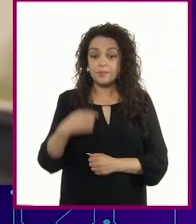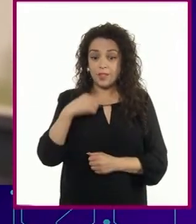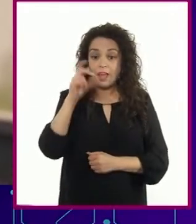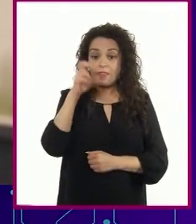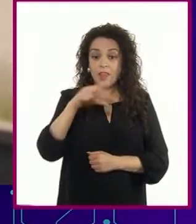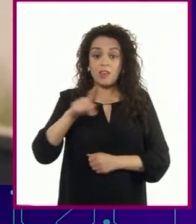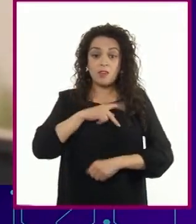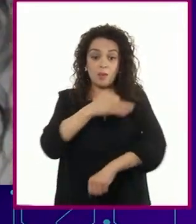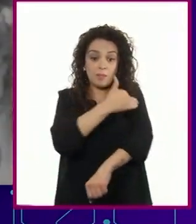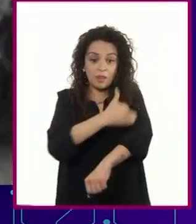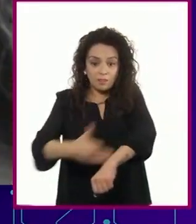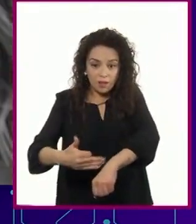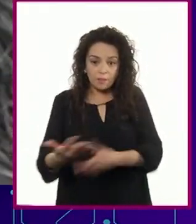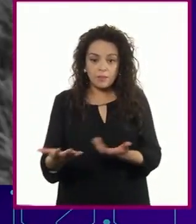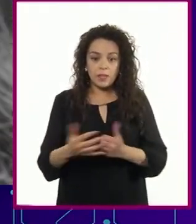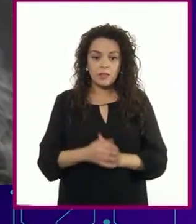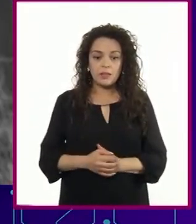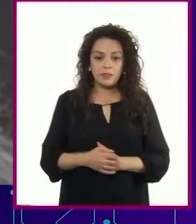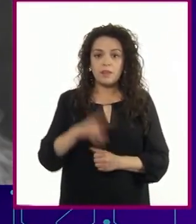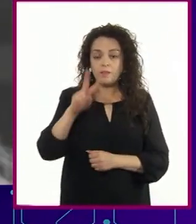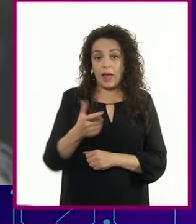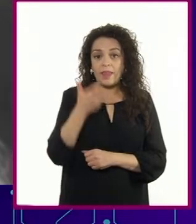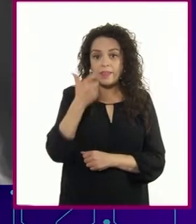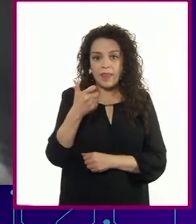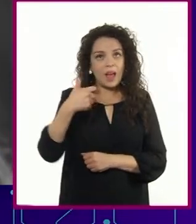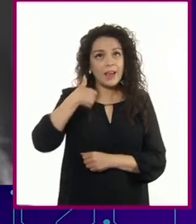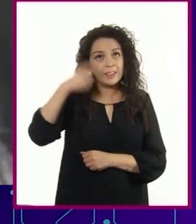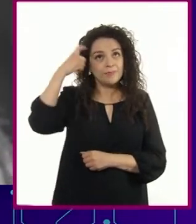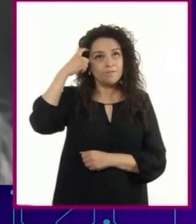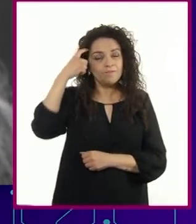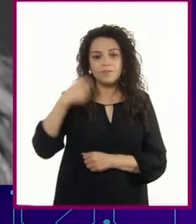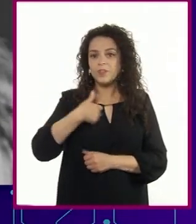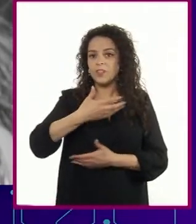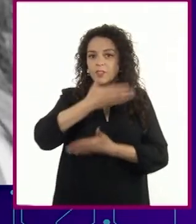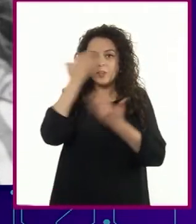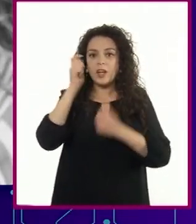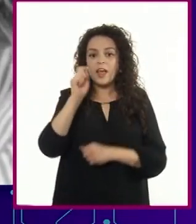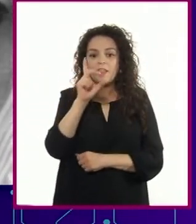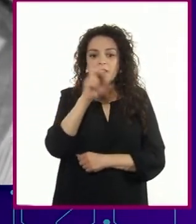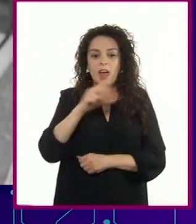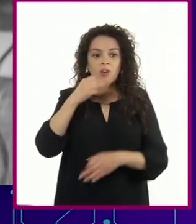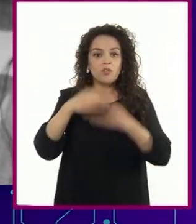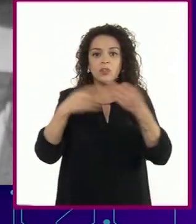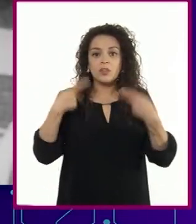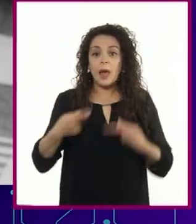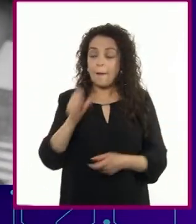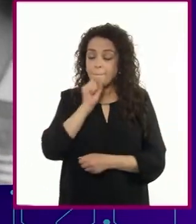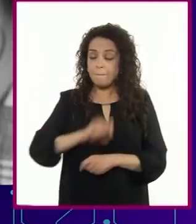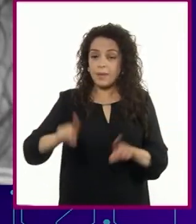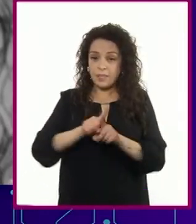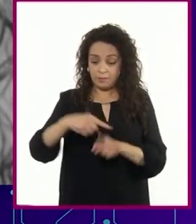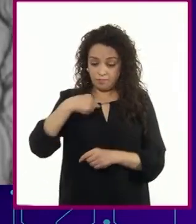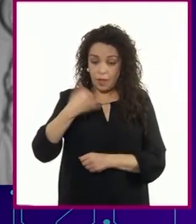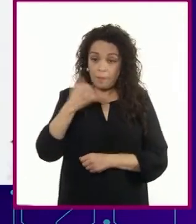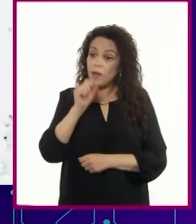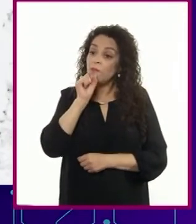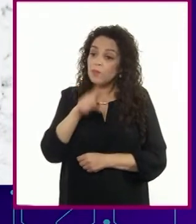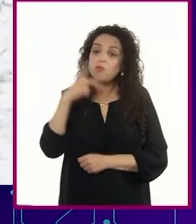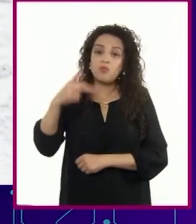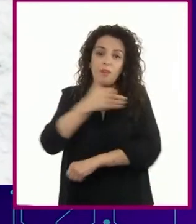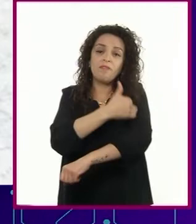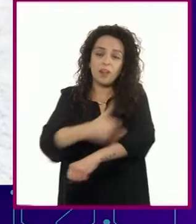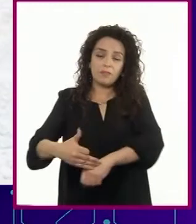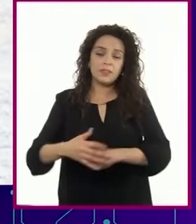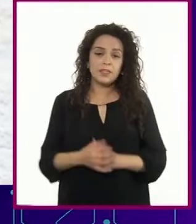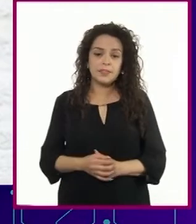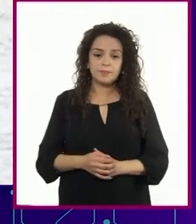y económicamente. No era consciente del daño que le estaba haciendo a todo mundo y el daño que te haces a ti misma, pero también a tu familia.